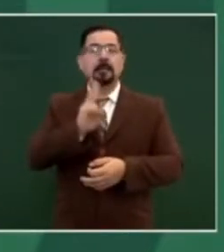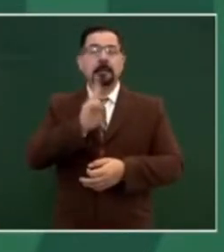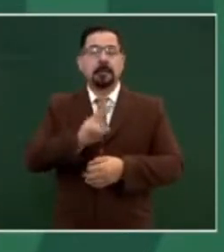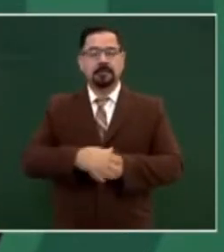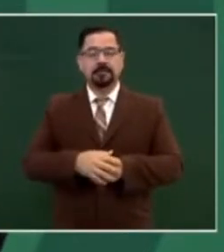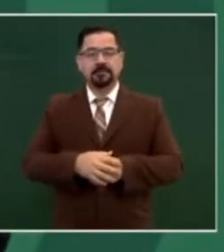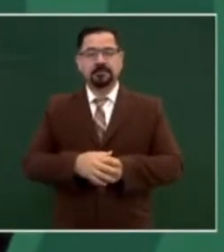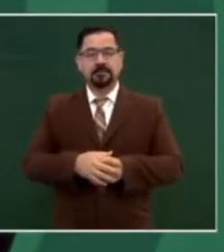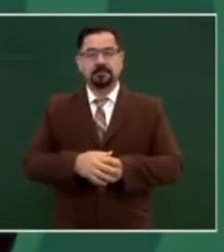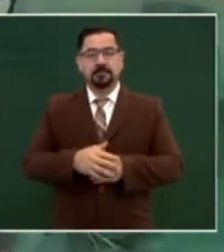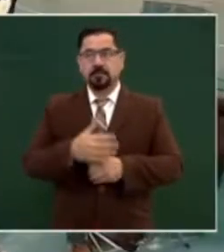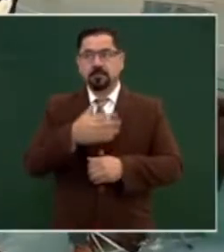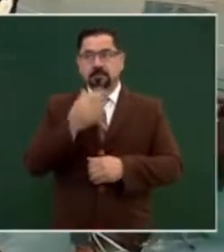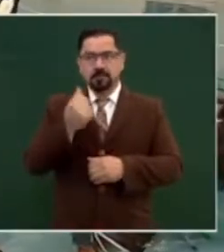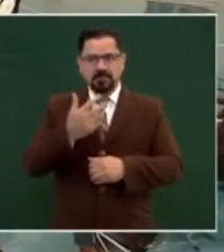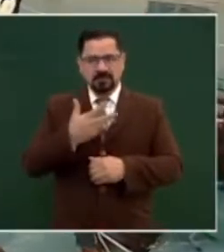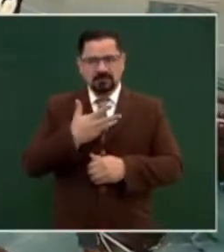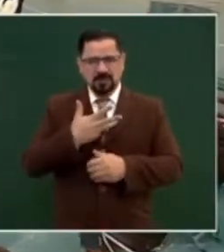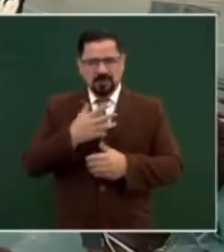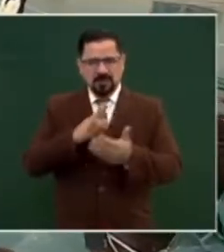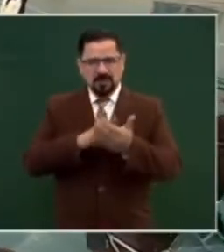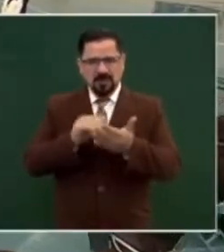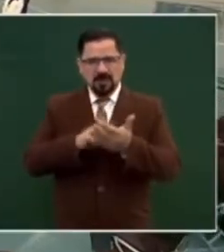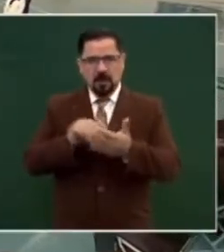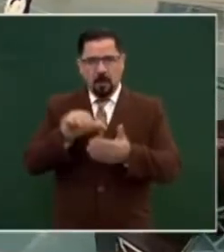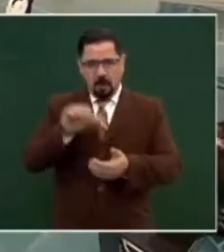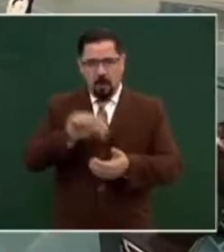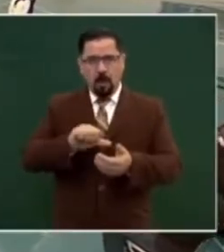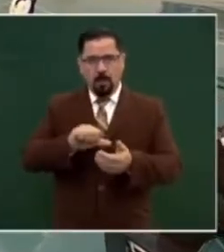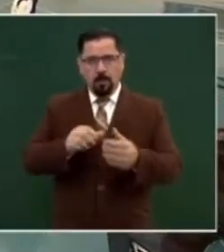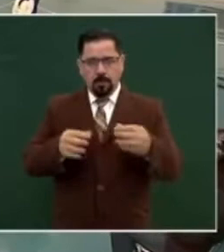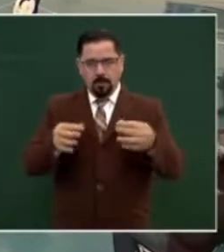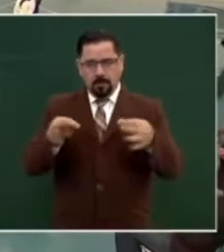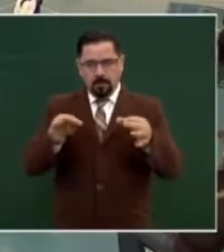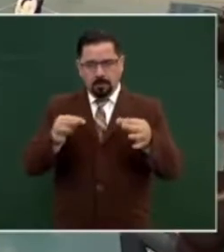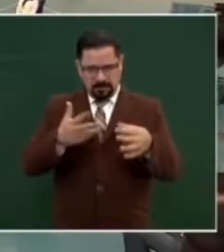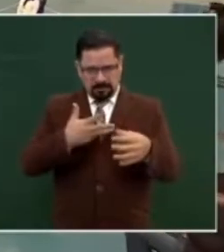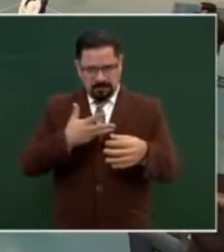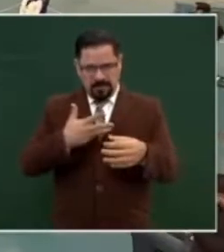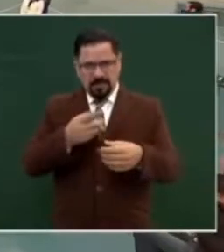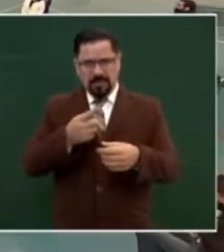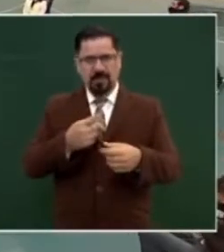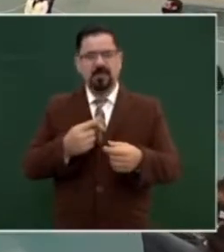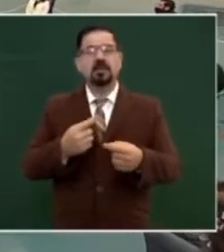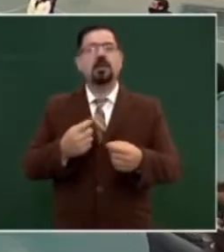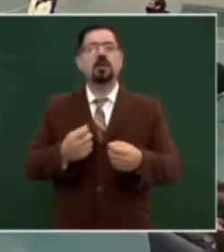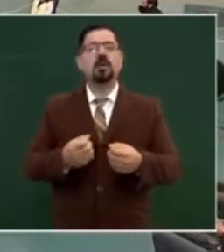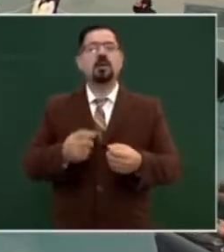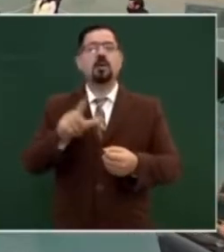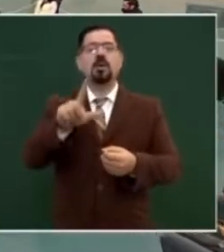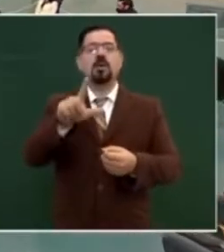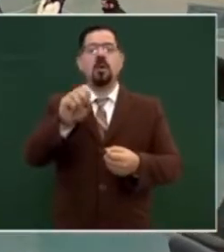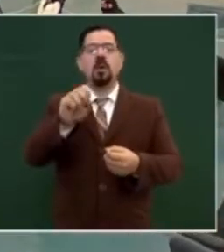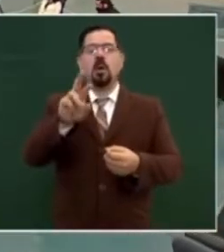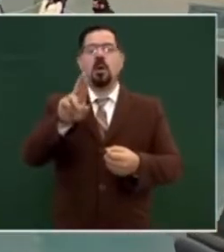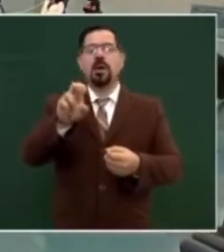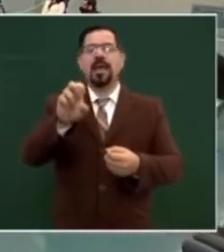no sé si tienes una hojita que te mande hoy si de lo que gana loret